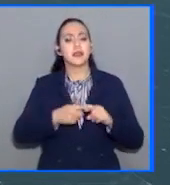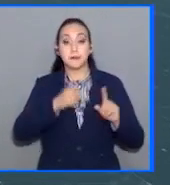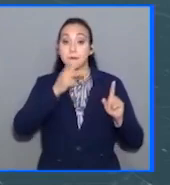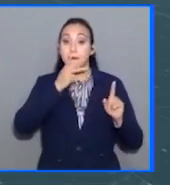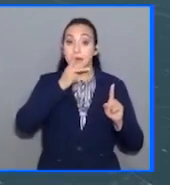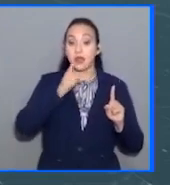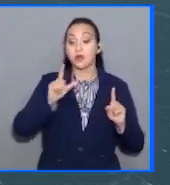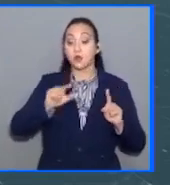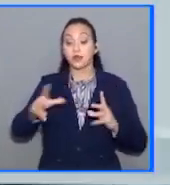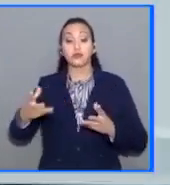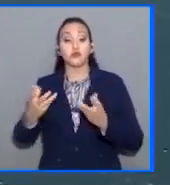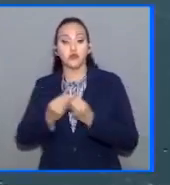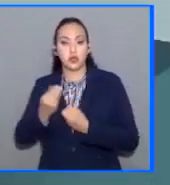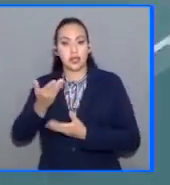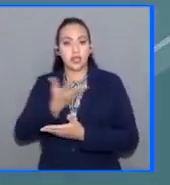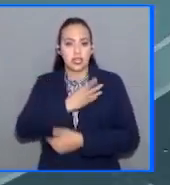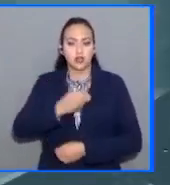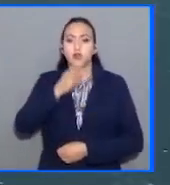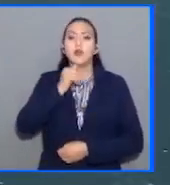y feminicidio.